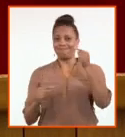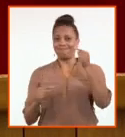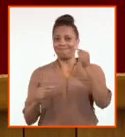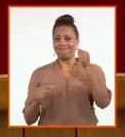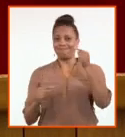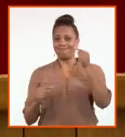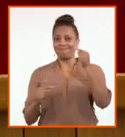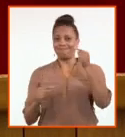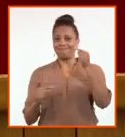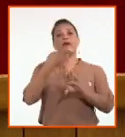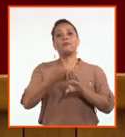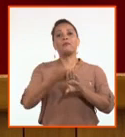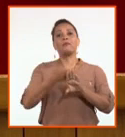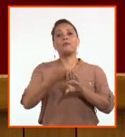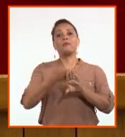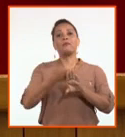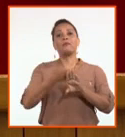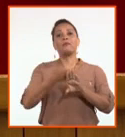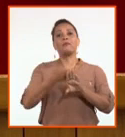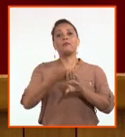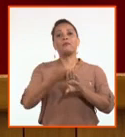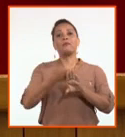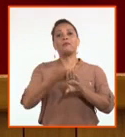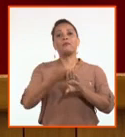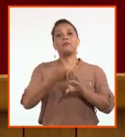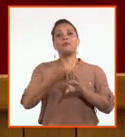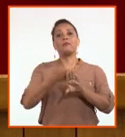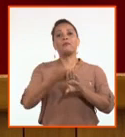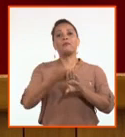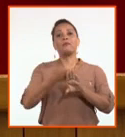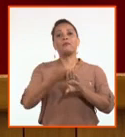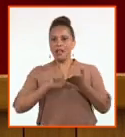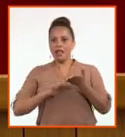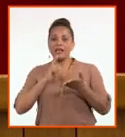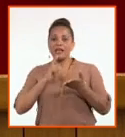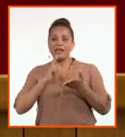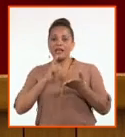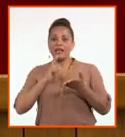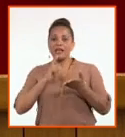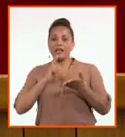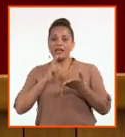la tesis en la carretera y de hacer un examen final online